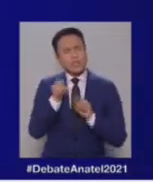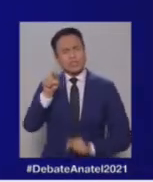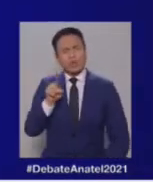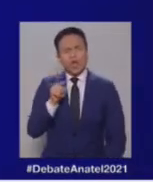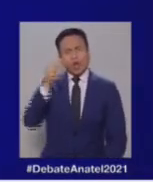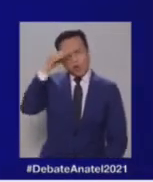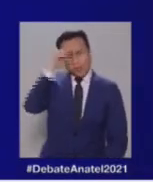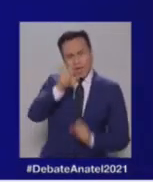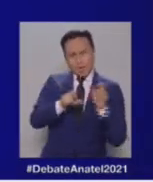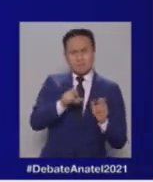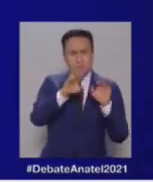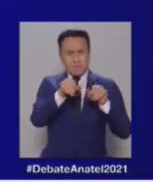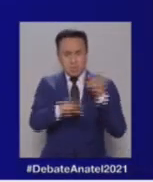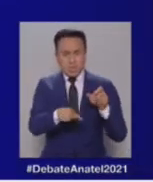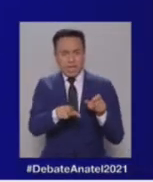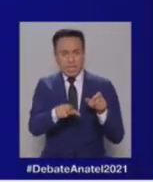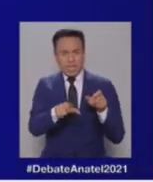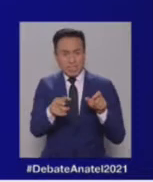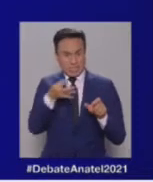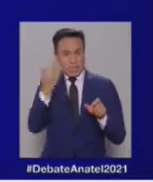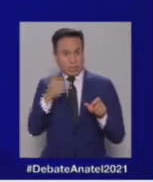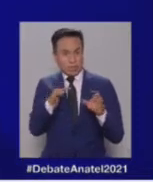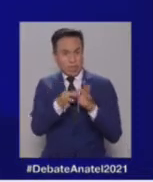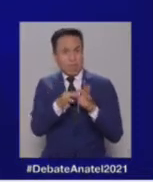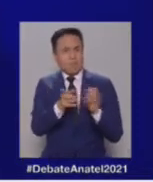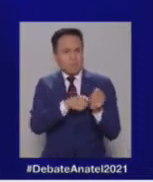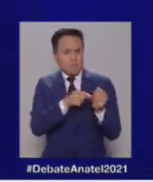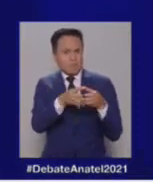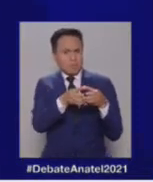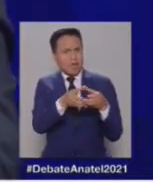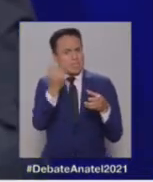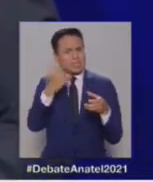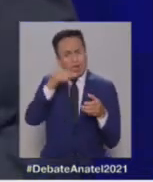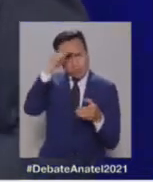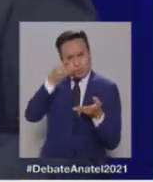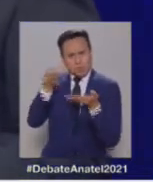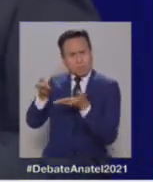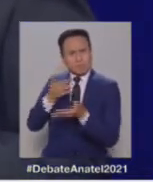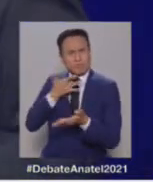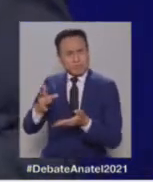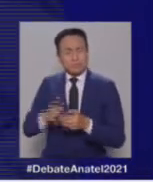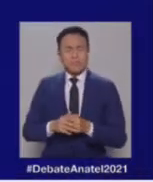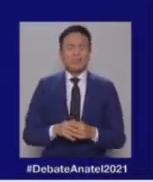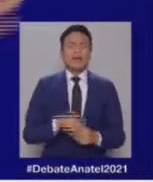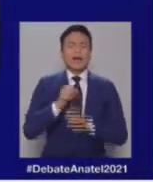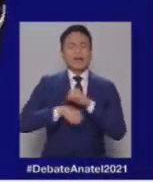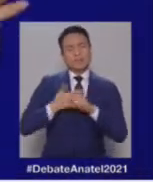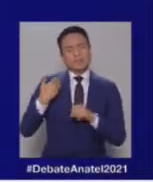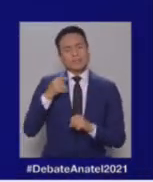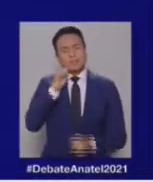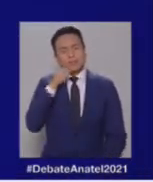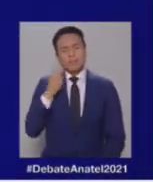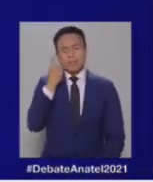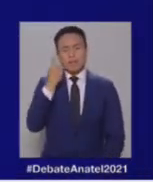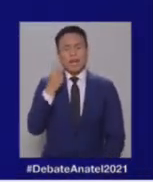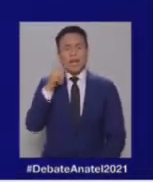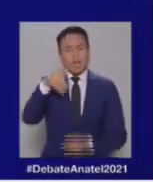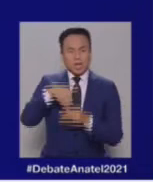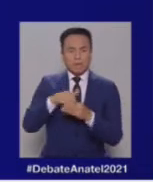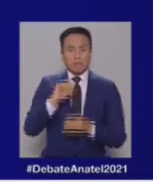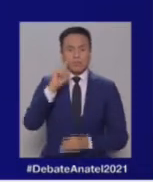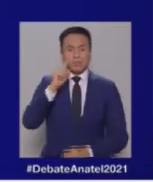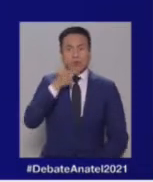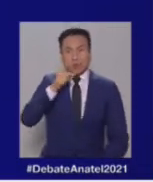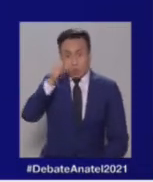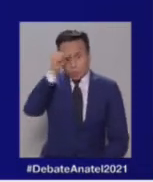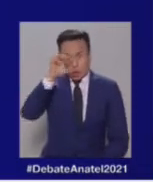que mejor satisfaga según sus propuestas y proyectos sus necesidades tendrá que contar con su respaldo o su